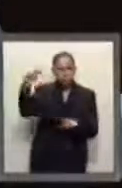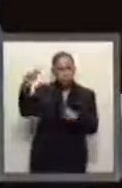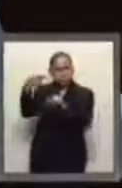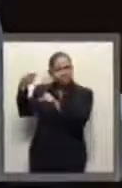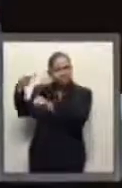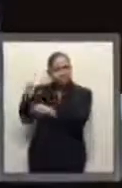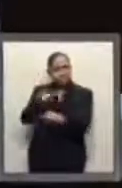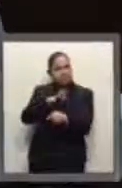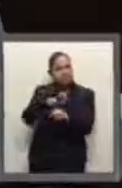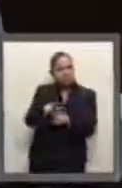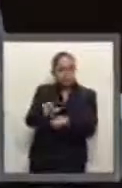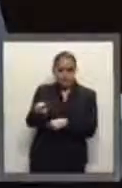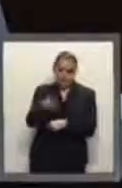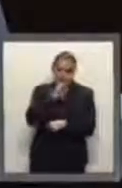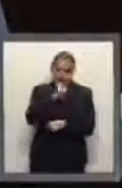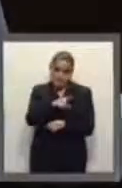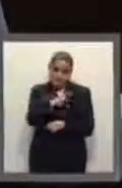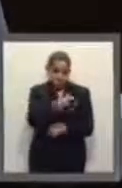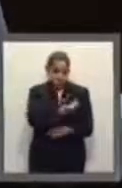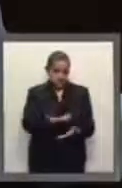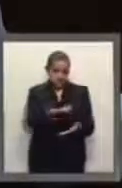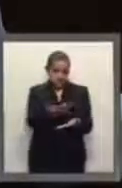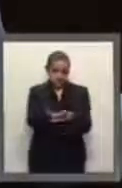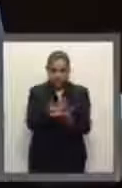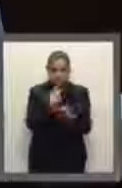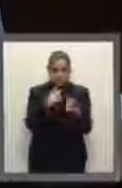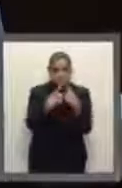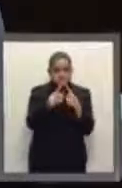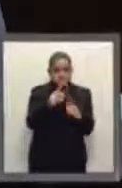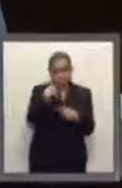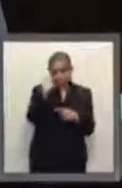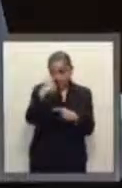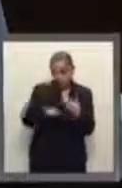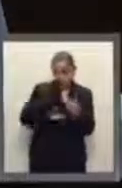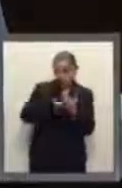se pretende, según este punto, guardar.